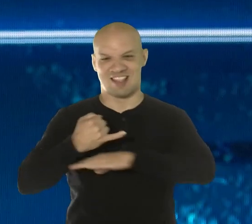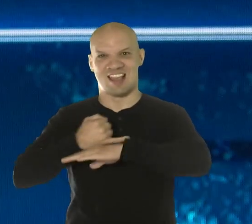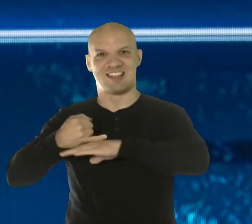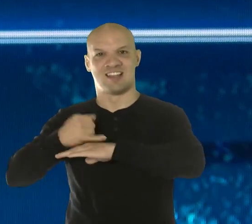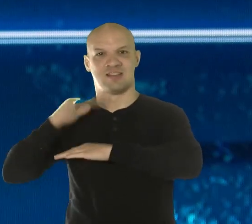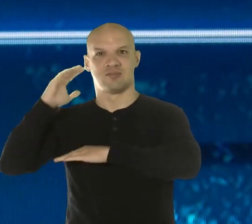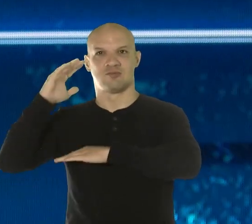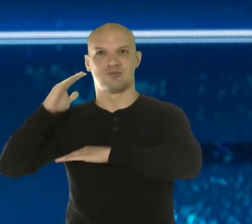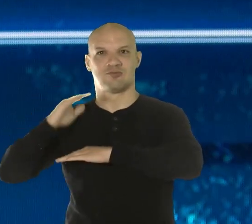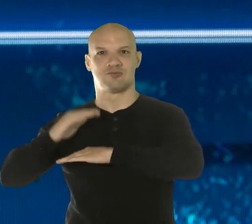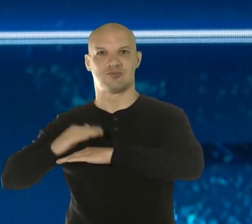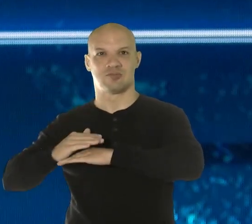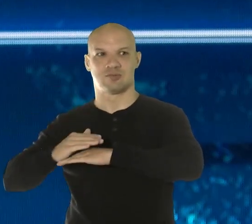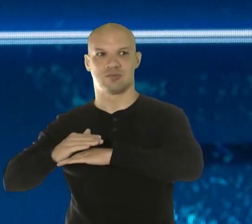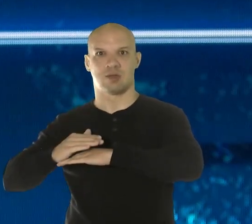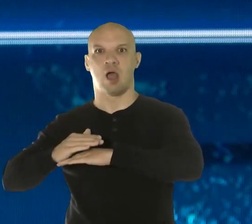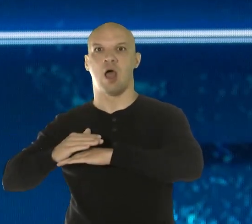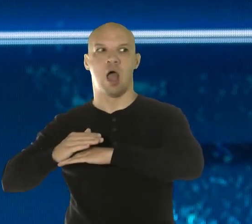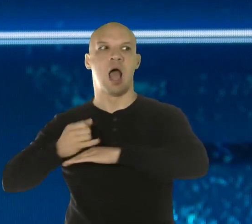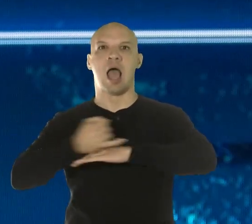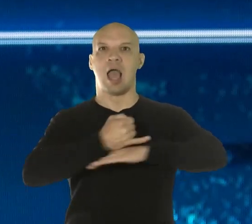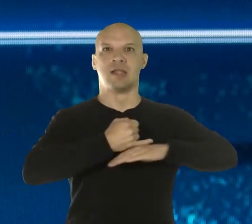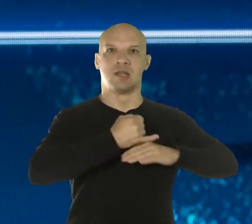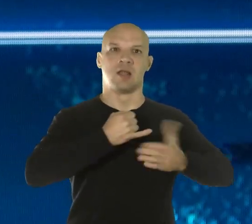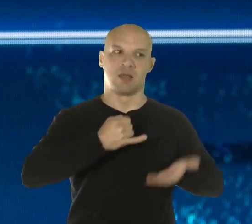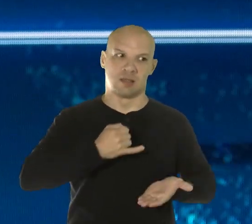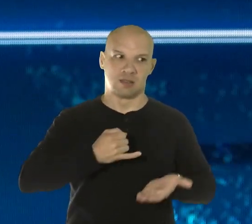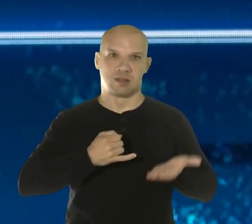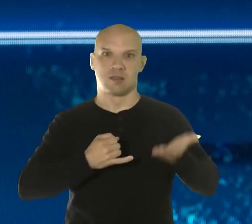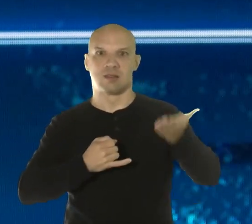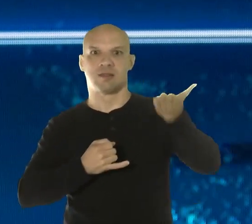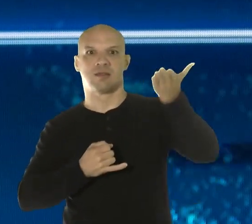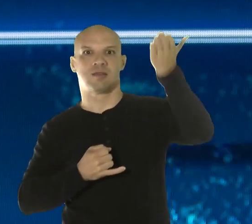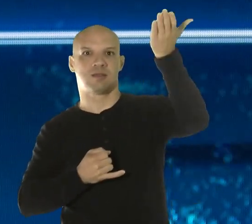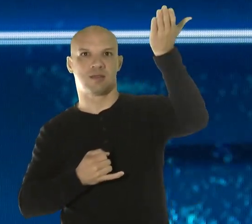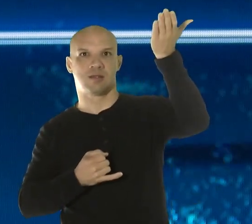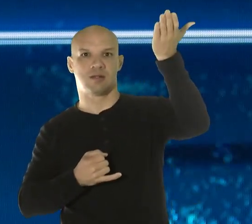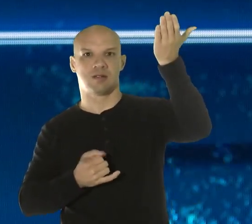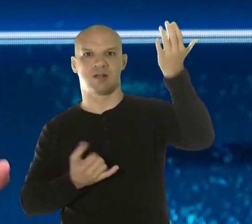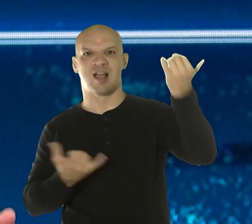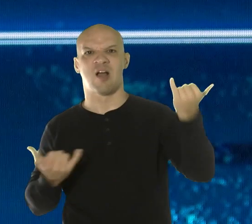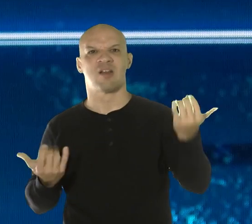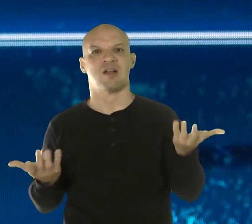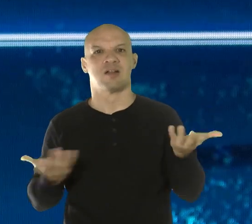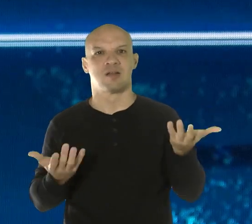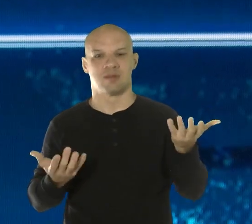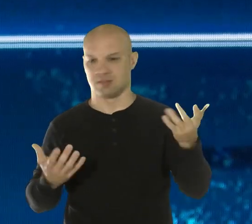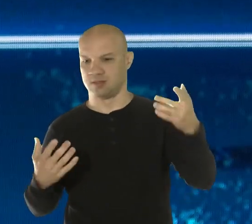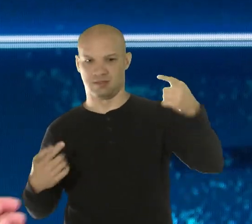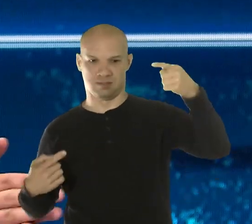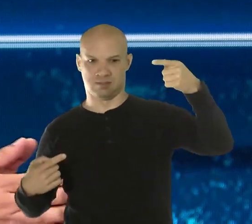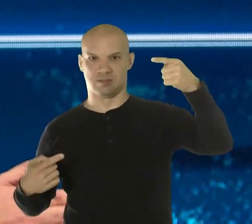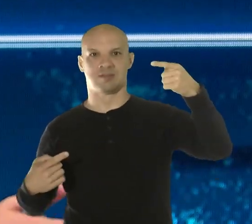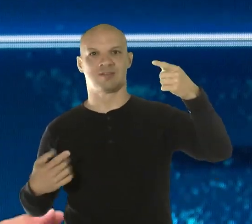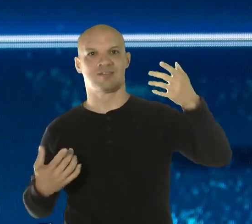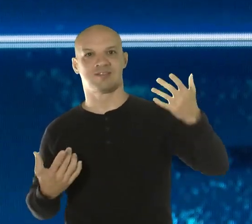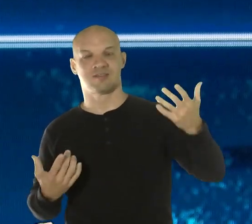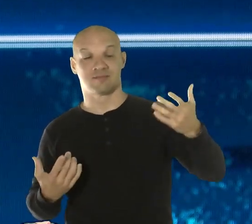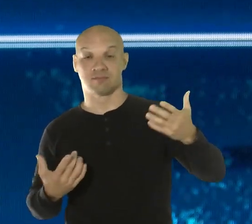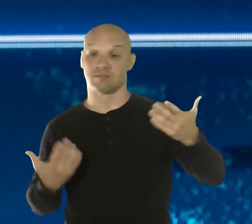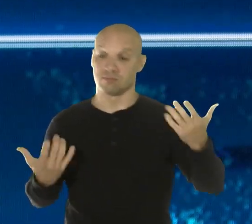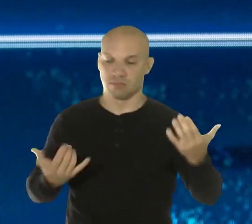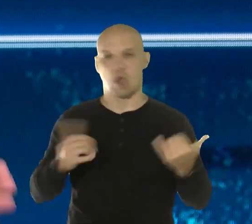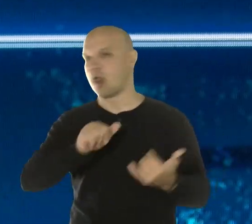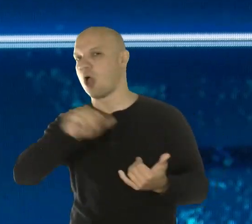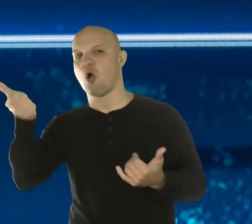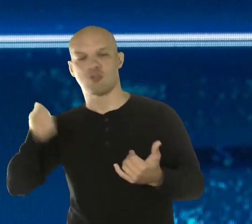tanto, ahora al subir los tipos de interés por parte de la Reserva Federal, podemos encontrar otros instrumentos financieros que van desde certificados